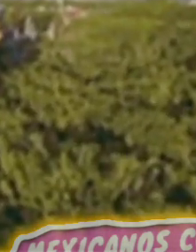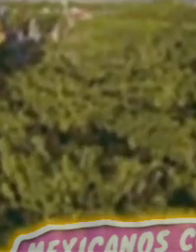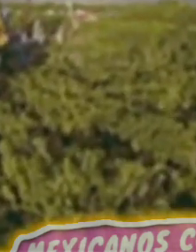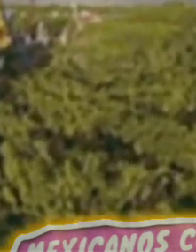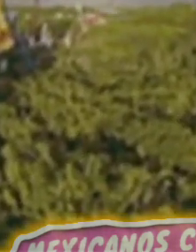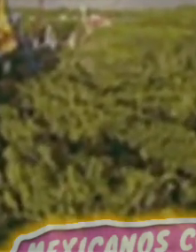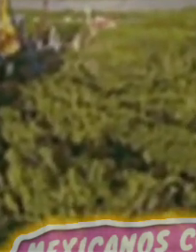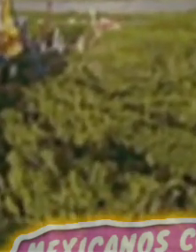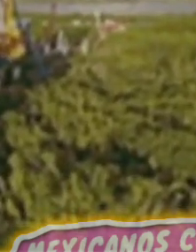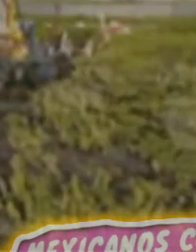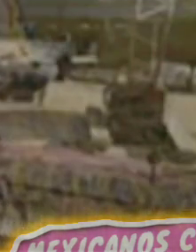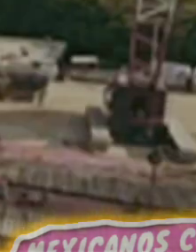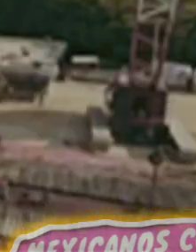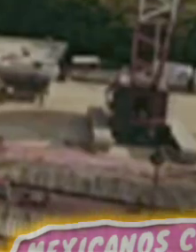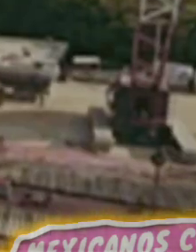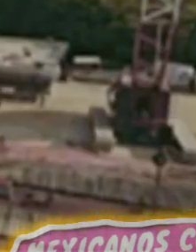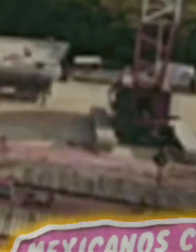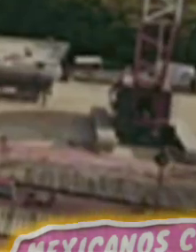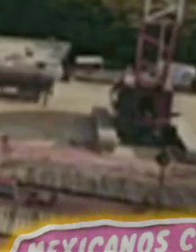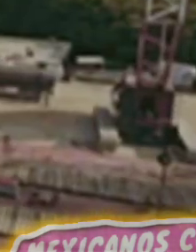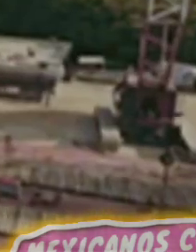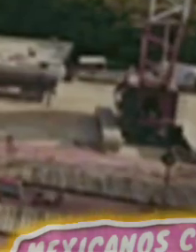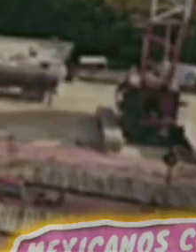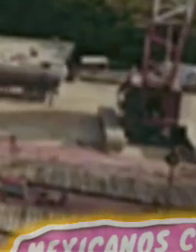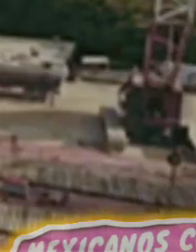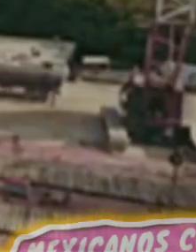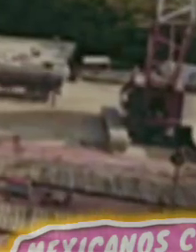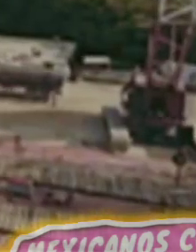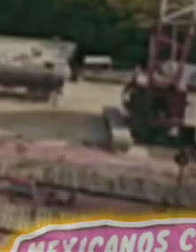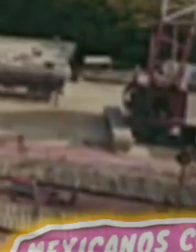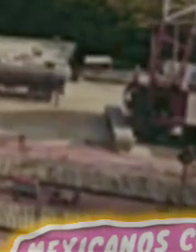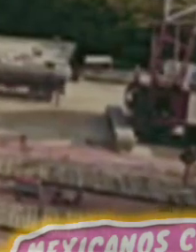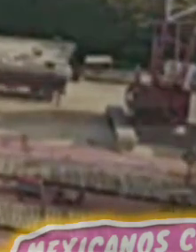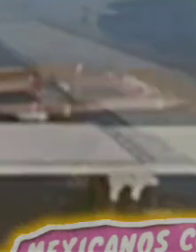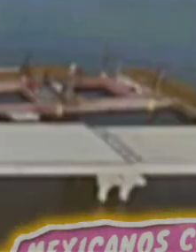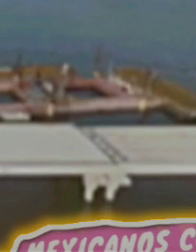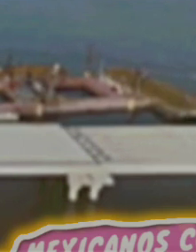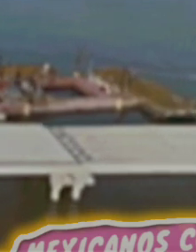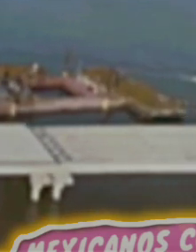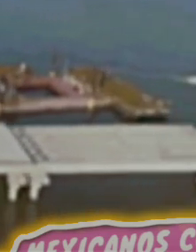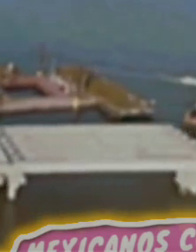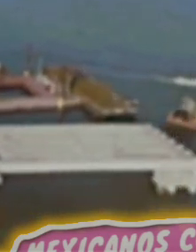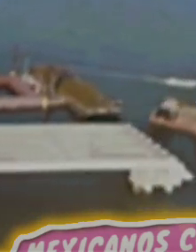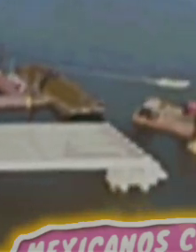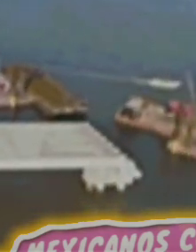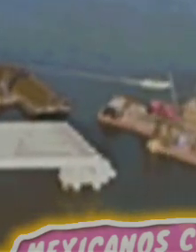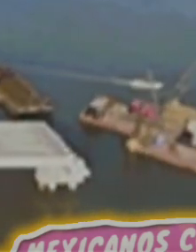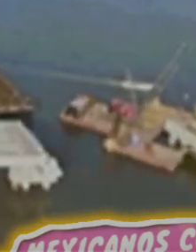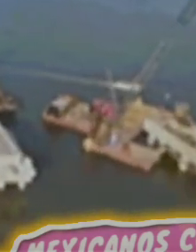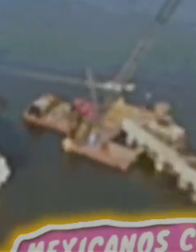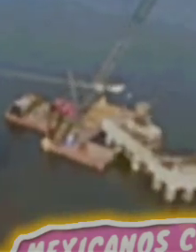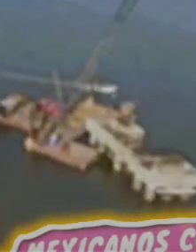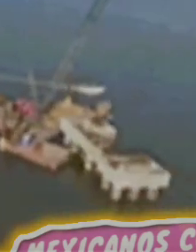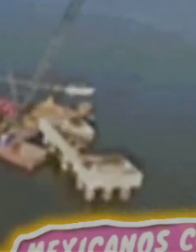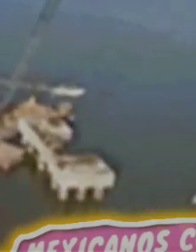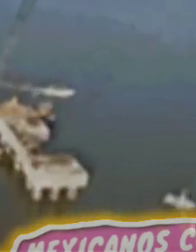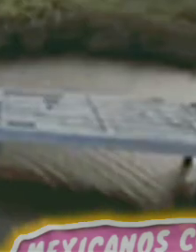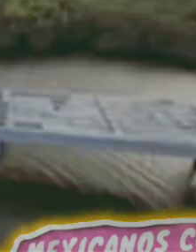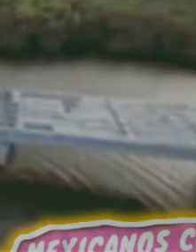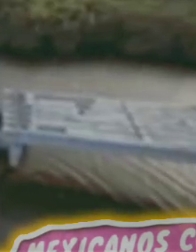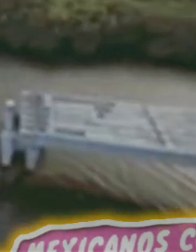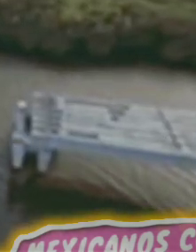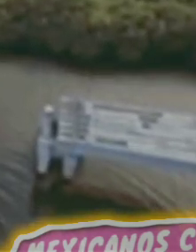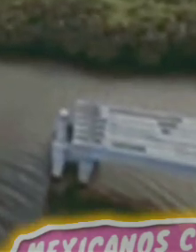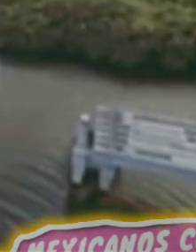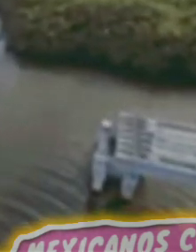conclusión del 30 de marzo. Este es un puente muy complejo por el tipo de cimentación, por la karsticidad que se tiene